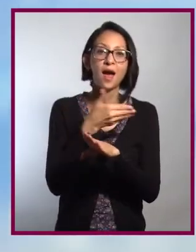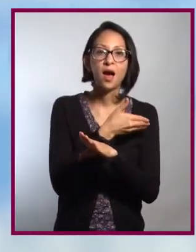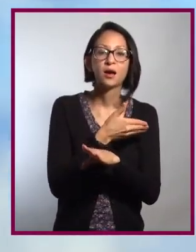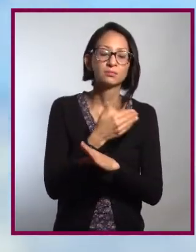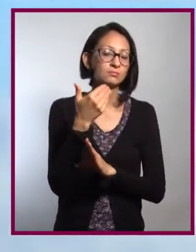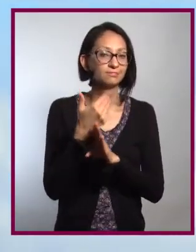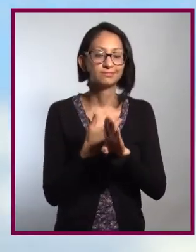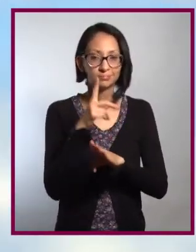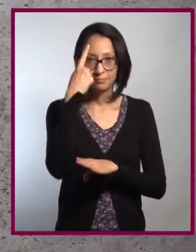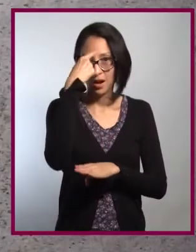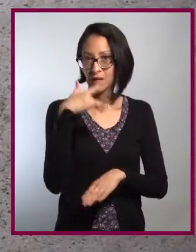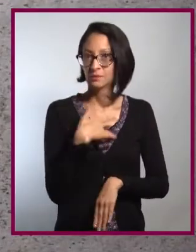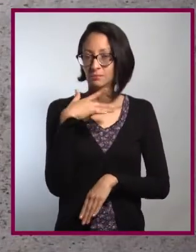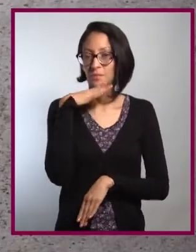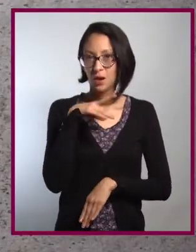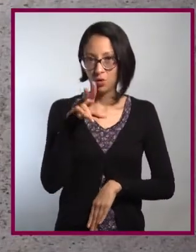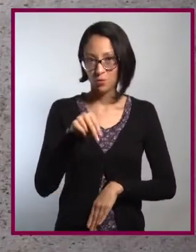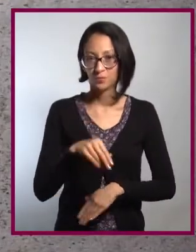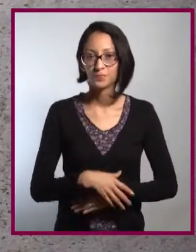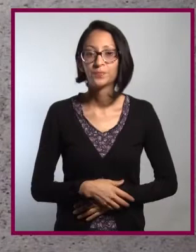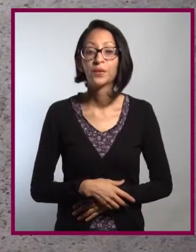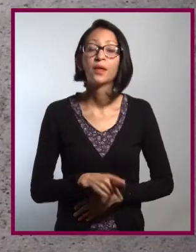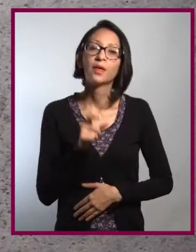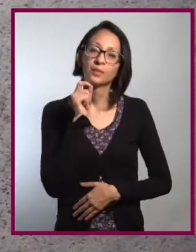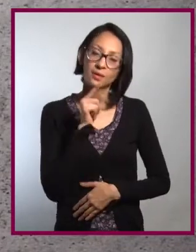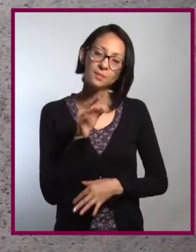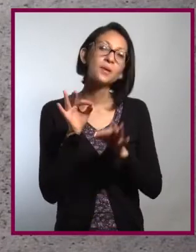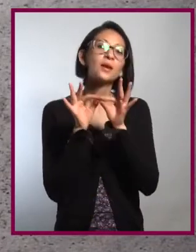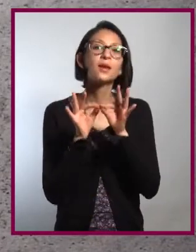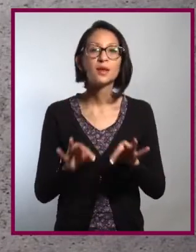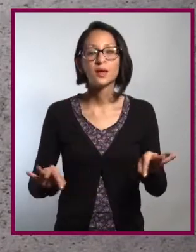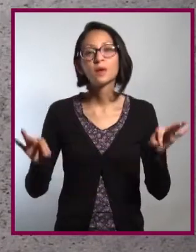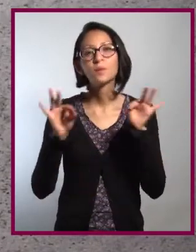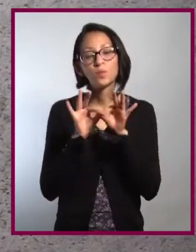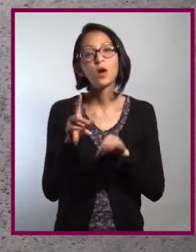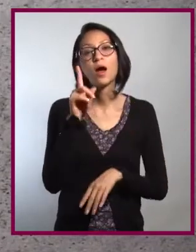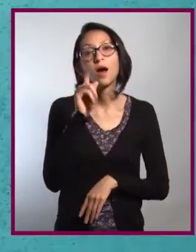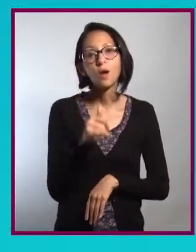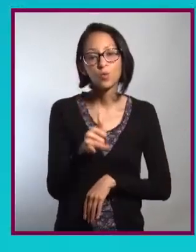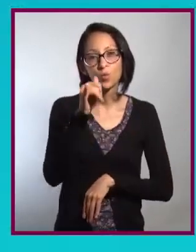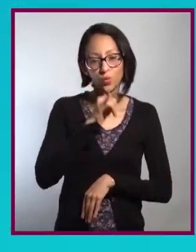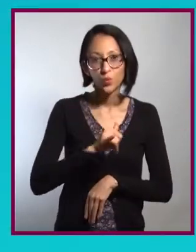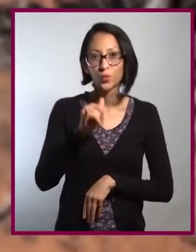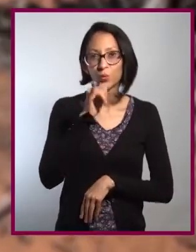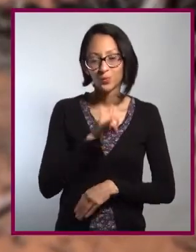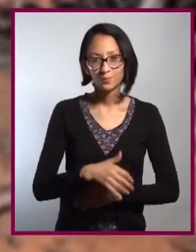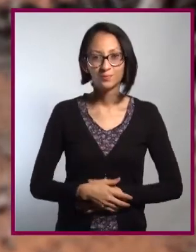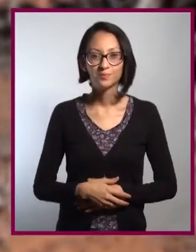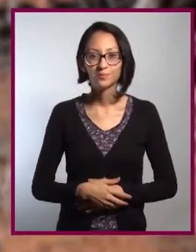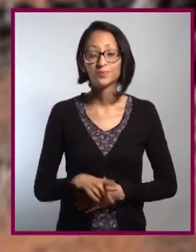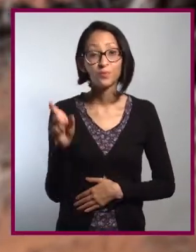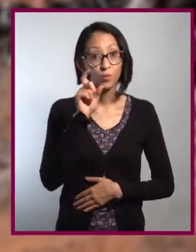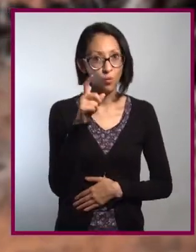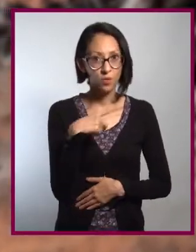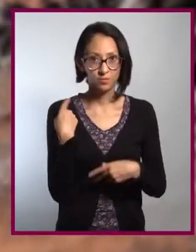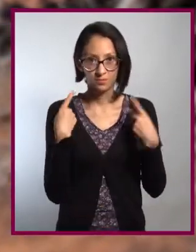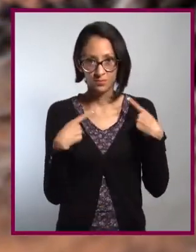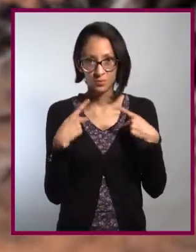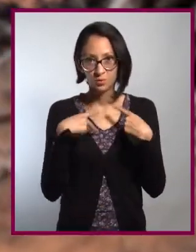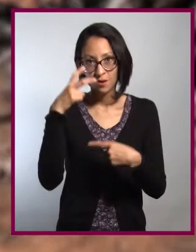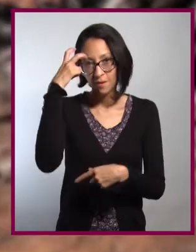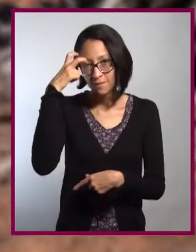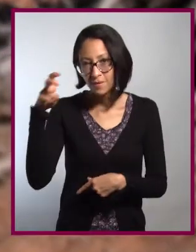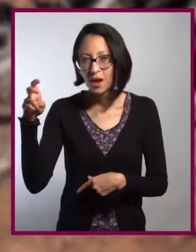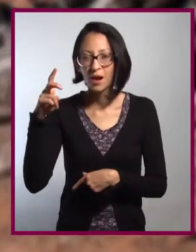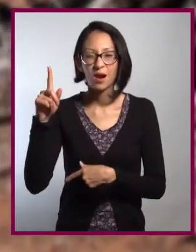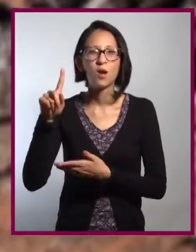al ascenso. También es fundamental beber suficiente agua. Cuando viajamos por zonas con